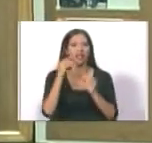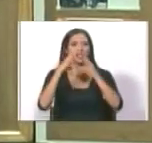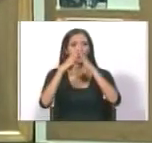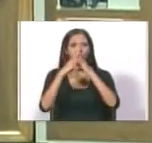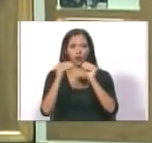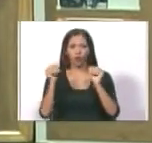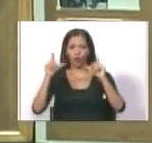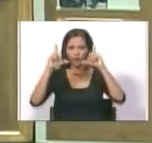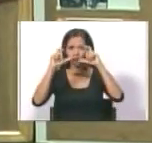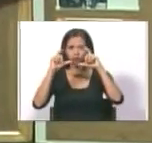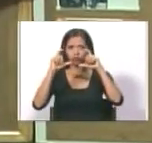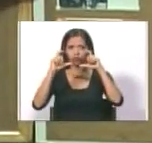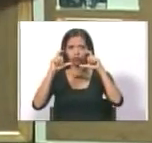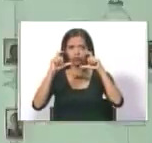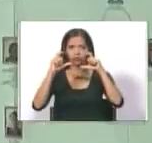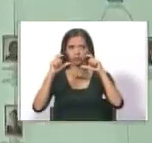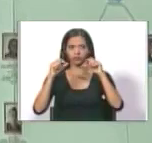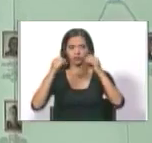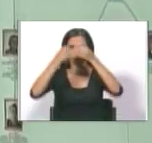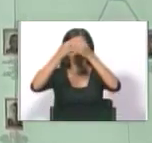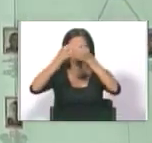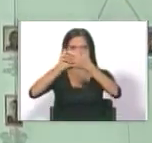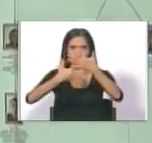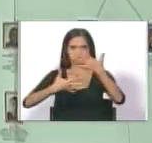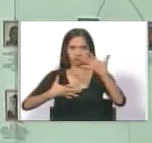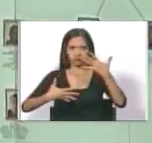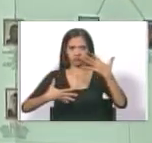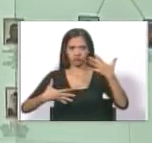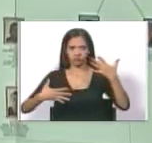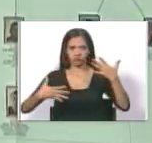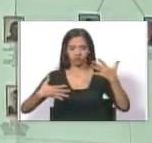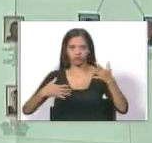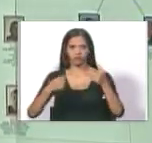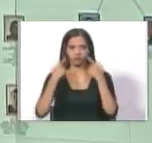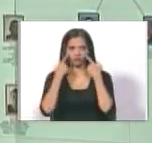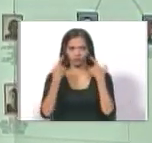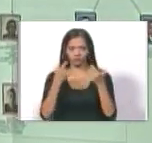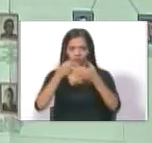perdón, este ampoducto, ampograma,